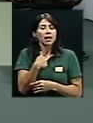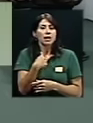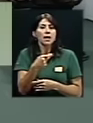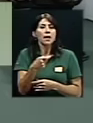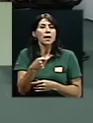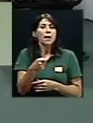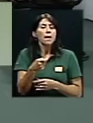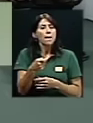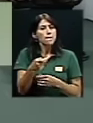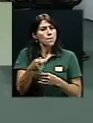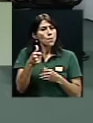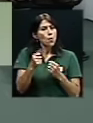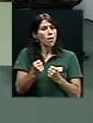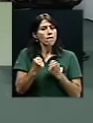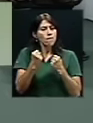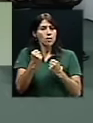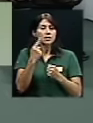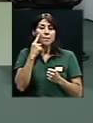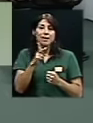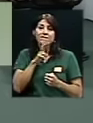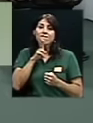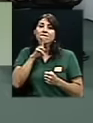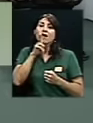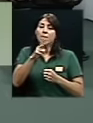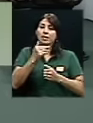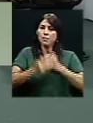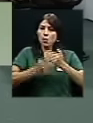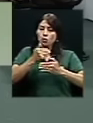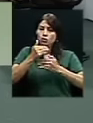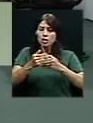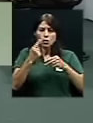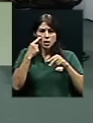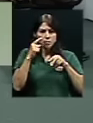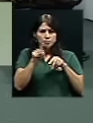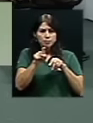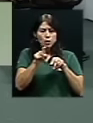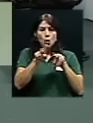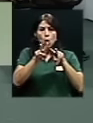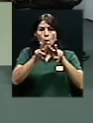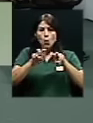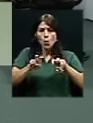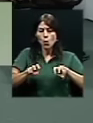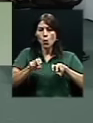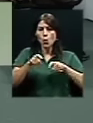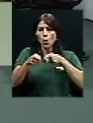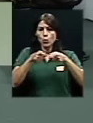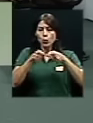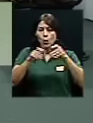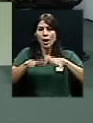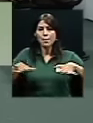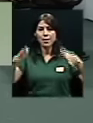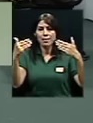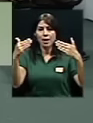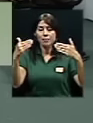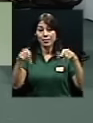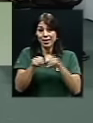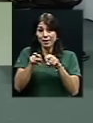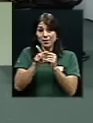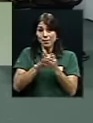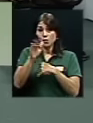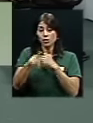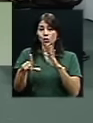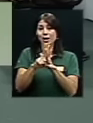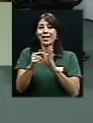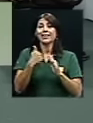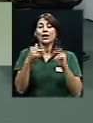muy poco músculo para hacer un verdadero proceso de control ambiental, ¿verdad? Otro tema que también está implícito en el proyecto de ley es